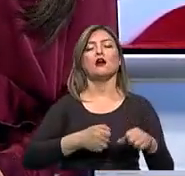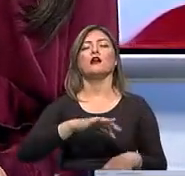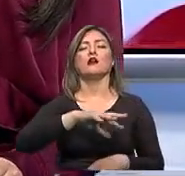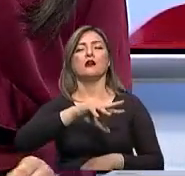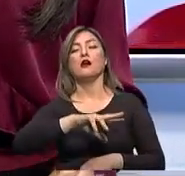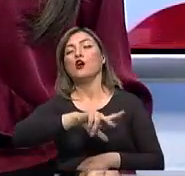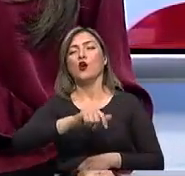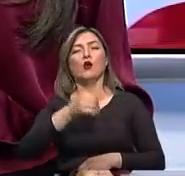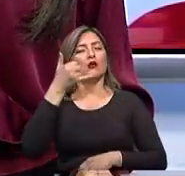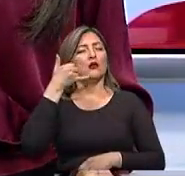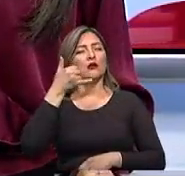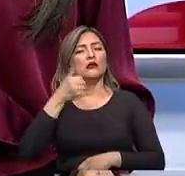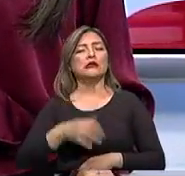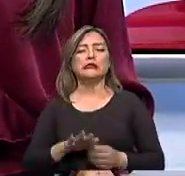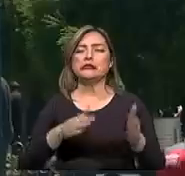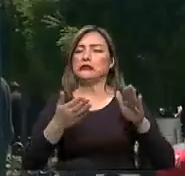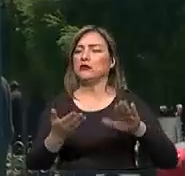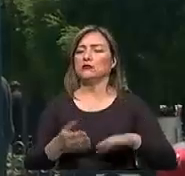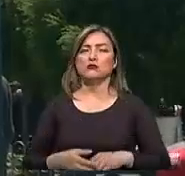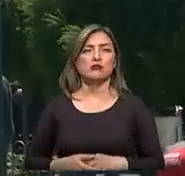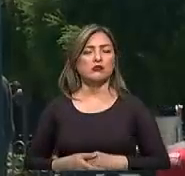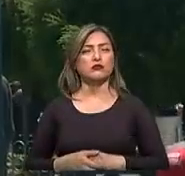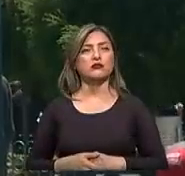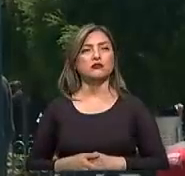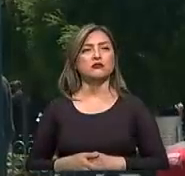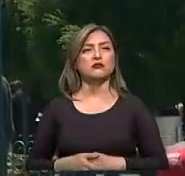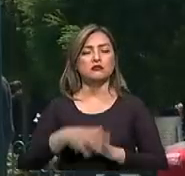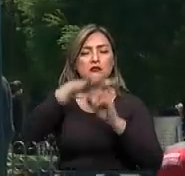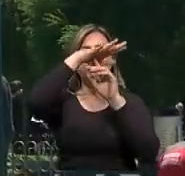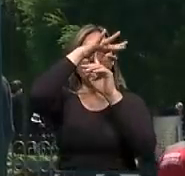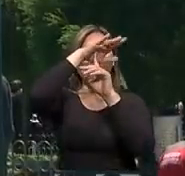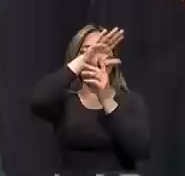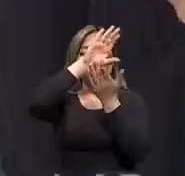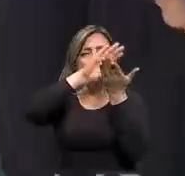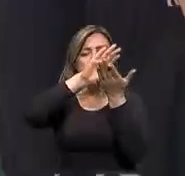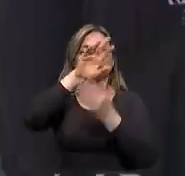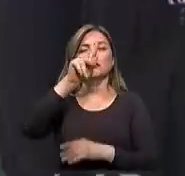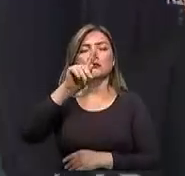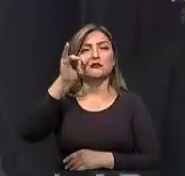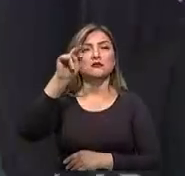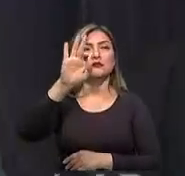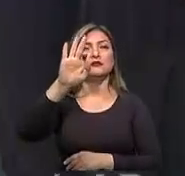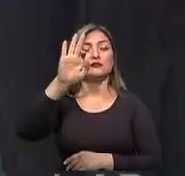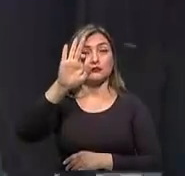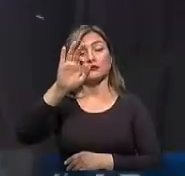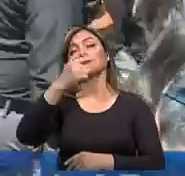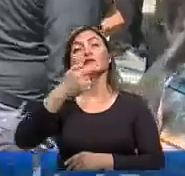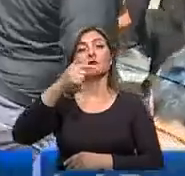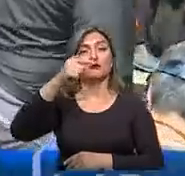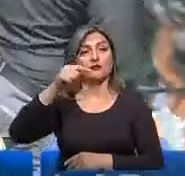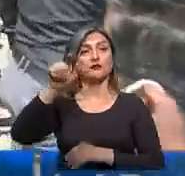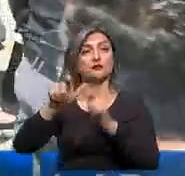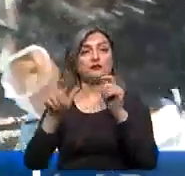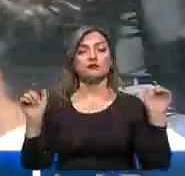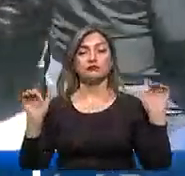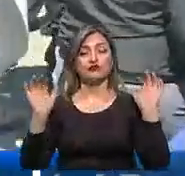Los ciudadanos piden más seguridad. El Parque Central de Pintac se llenó con sus habitantes que acompañaron a la